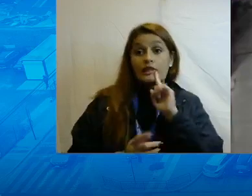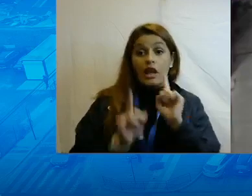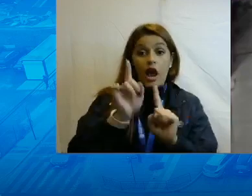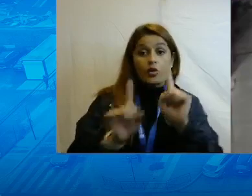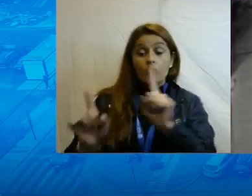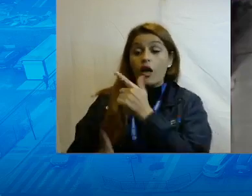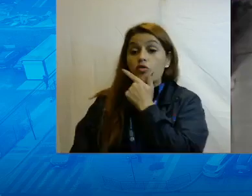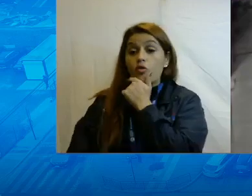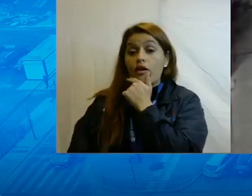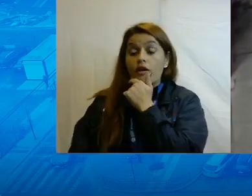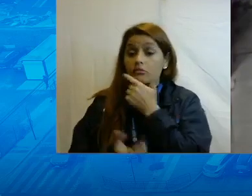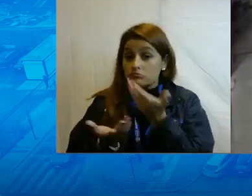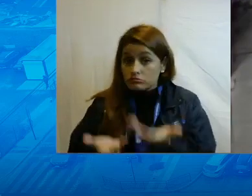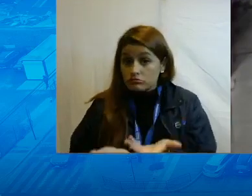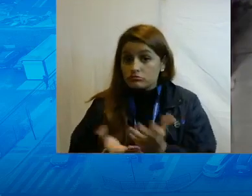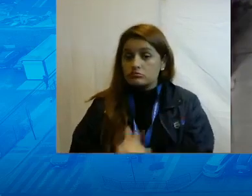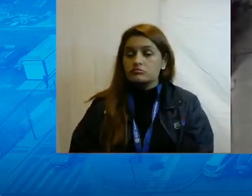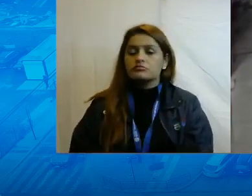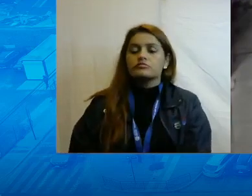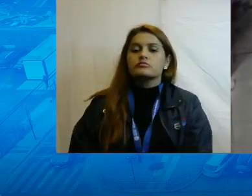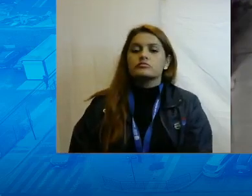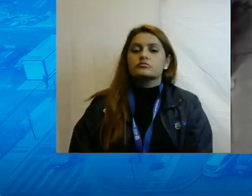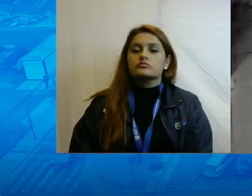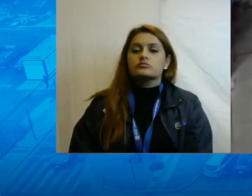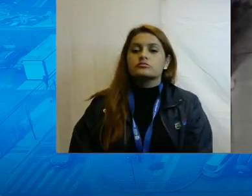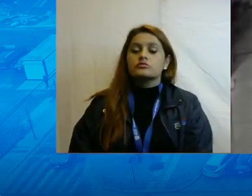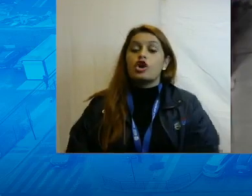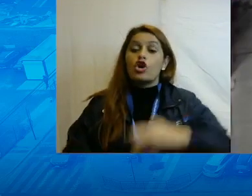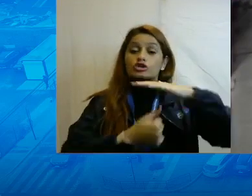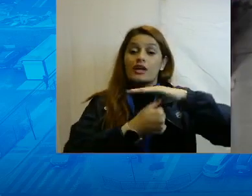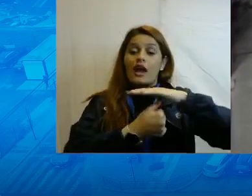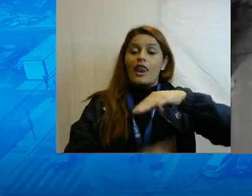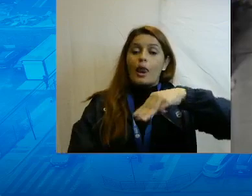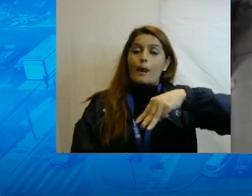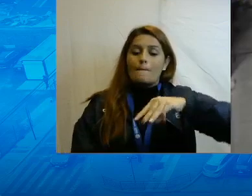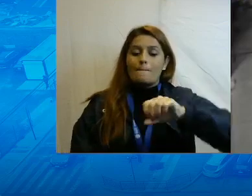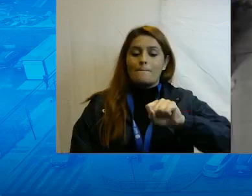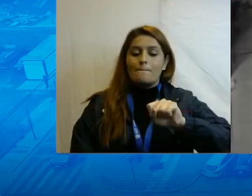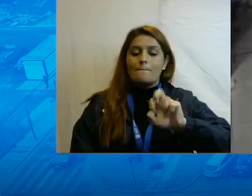duda sobre este punto? Concejal Martínez.